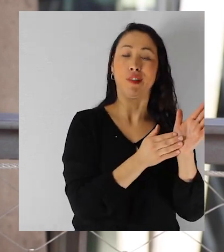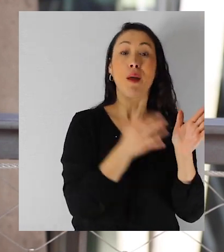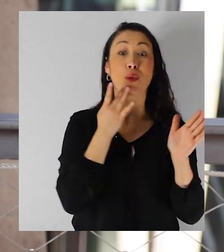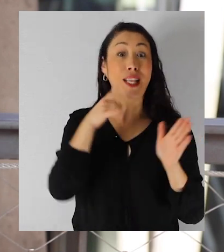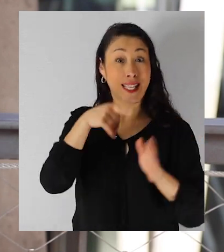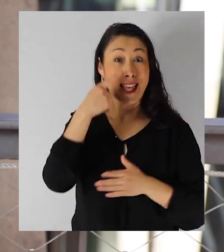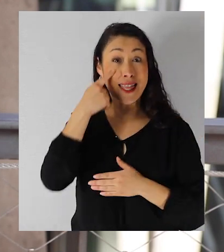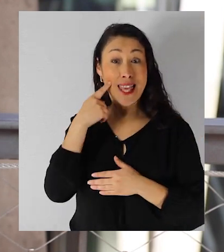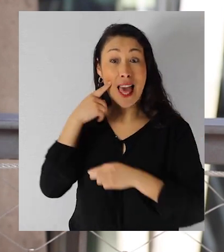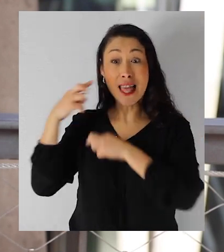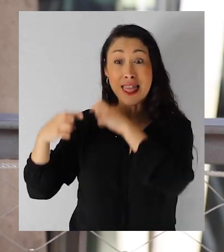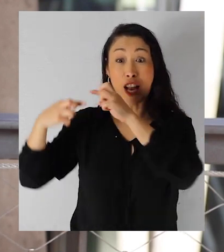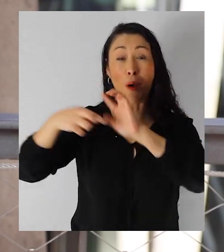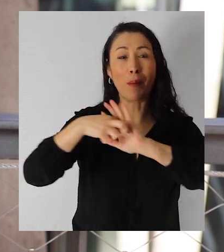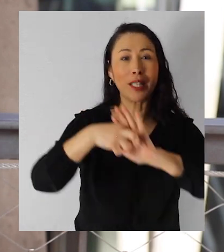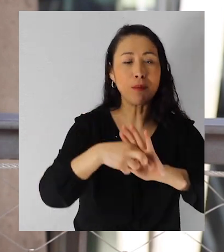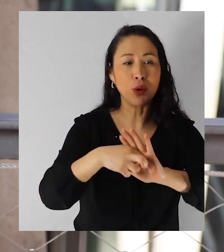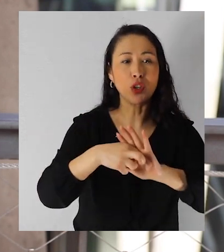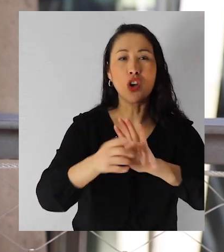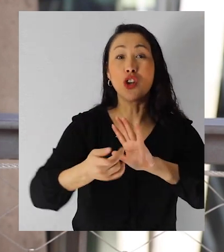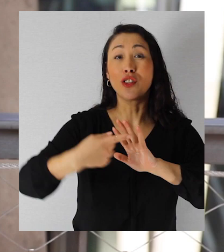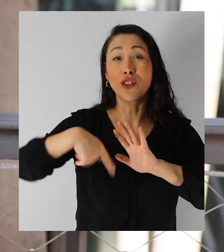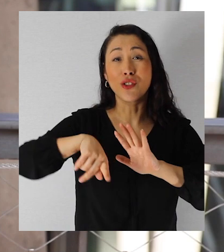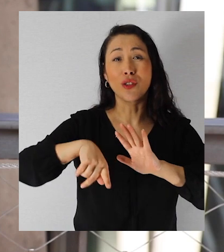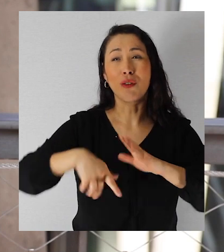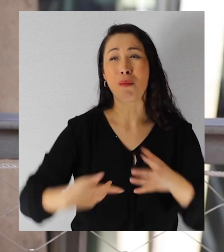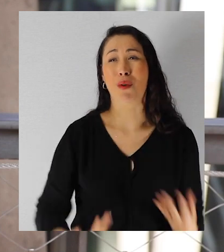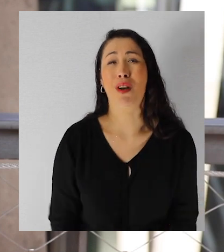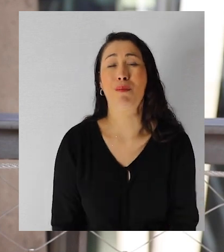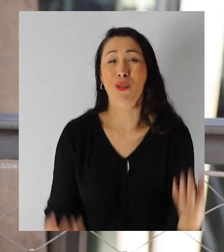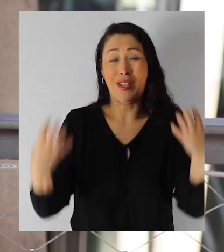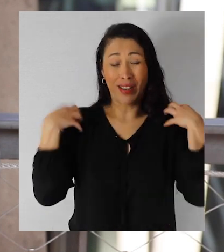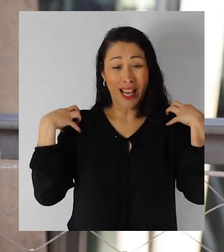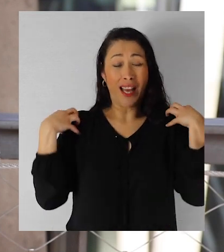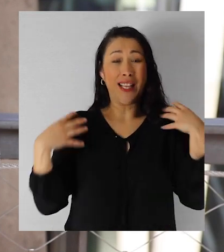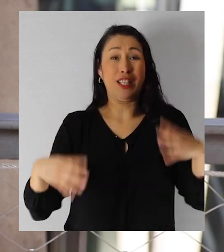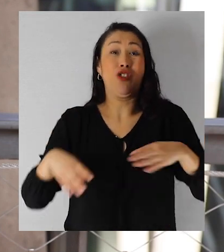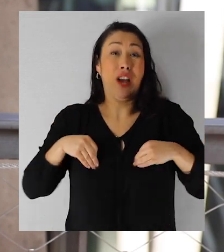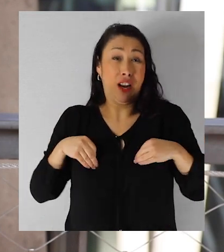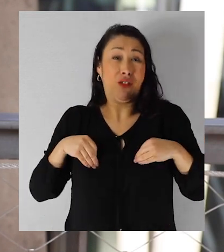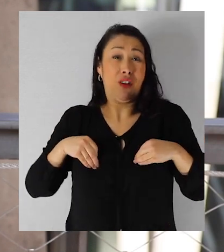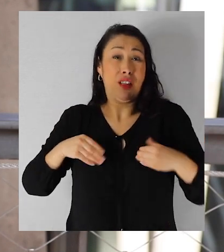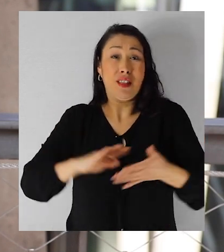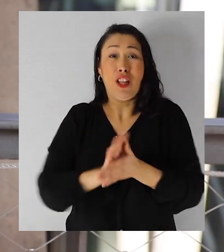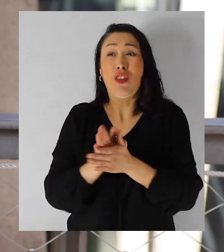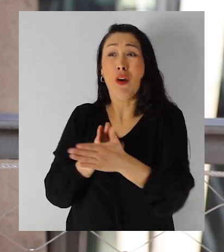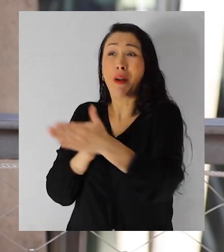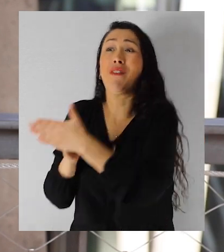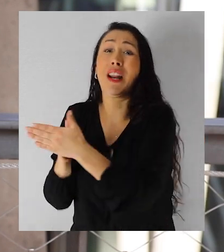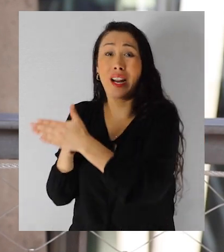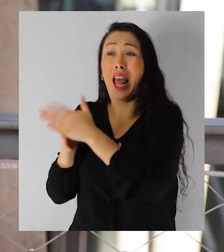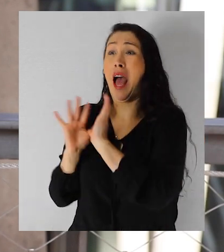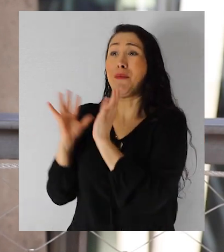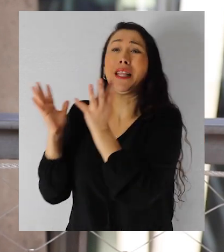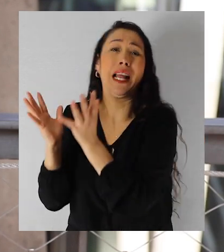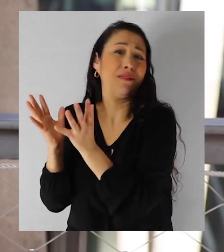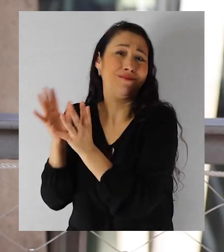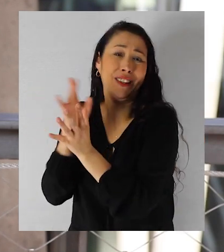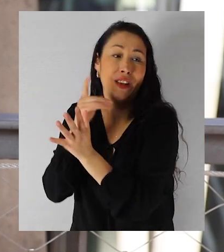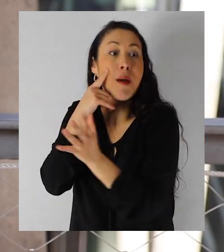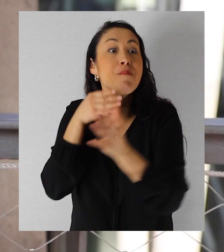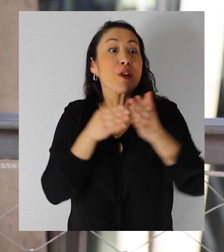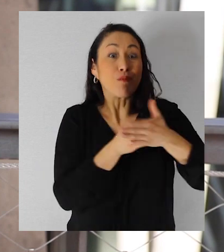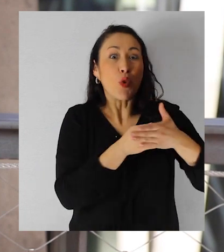este Día de los Patrimonios no nos vamos a poder hacer cargo digamos, directamente de las barreras ambientales. Y las culturales tienen que ver